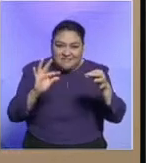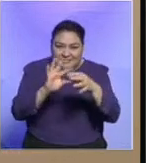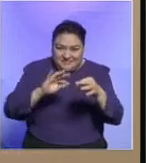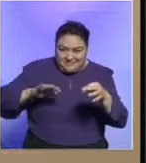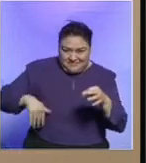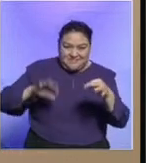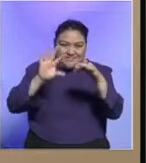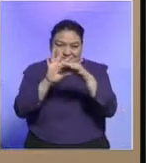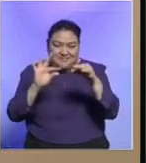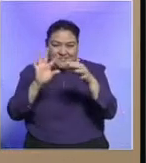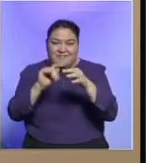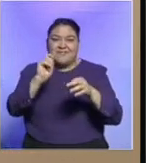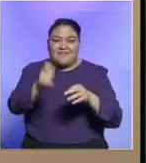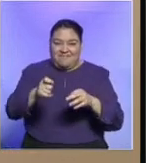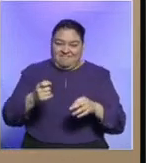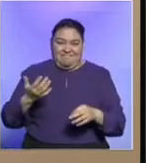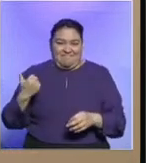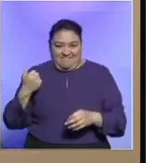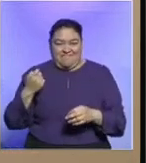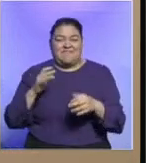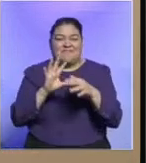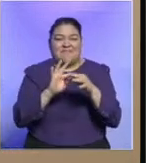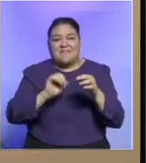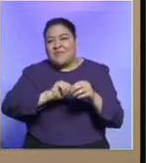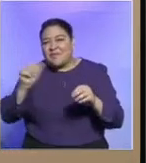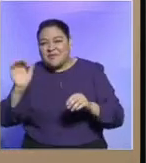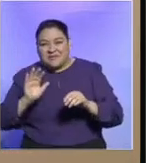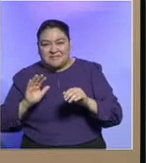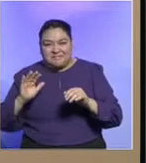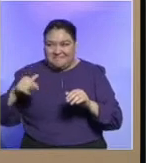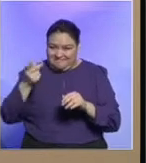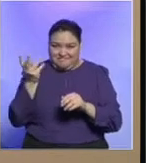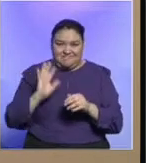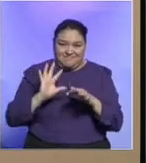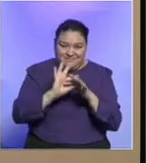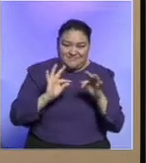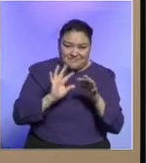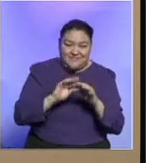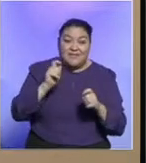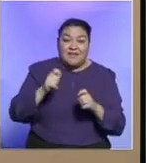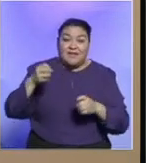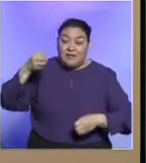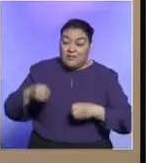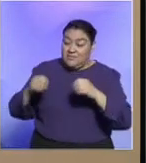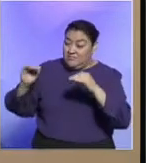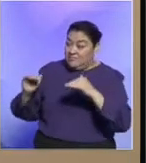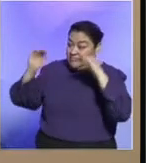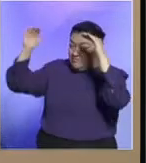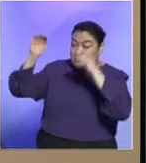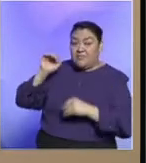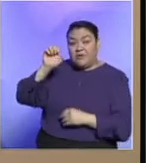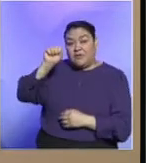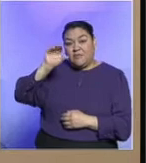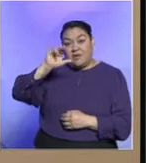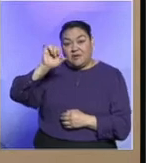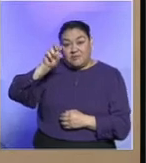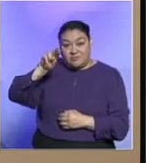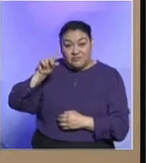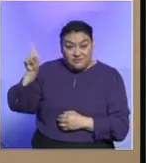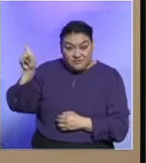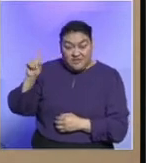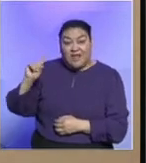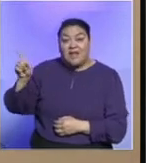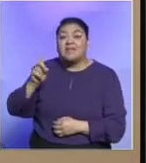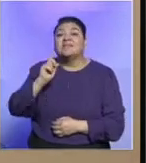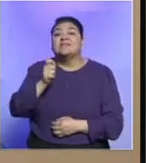se destacó en otras intervenciones, pues justamente la Suprema Corte de Justicia de la Nación